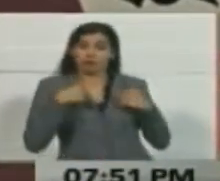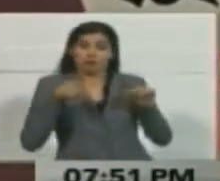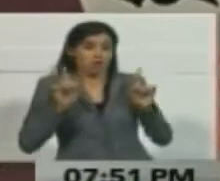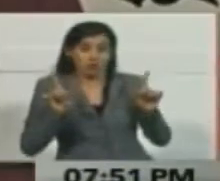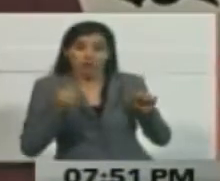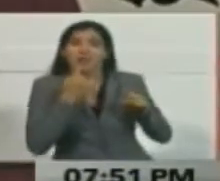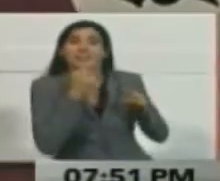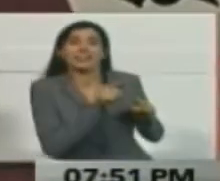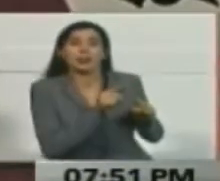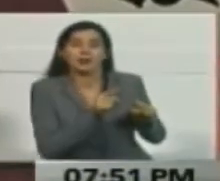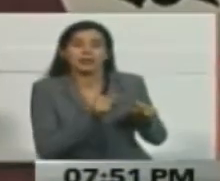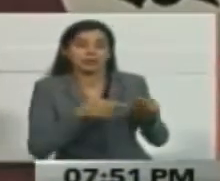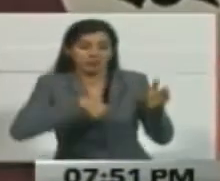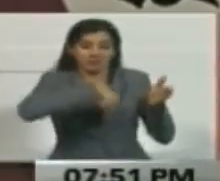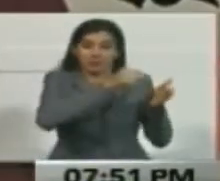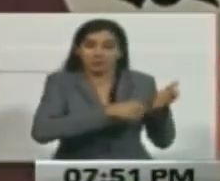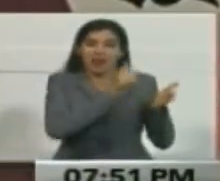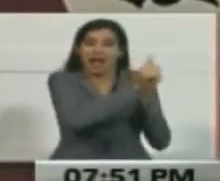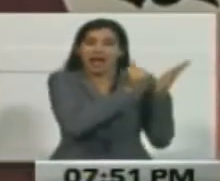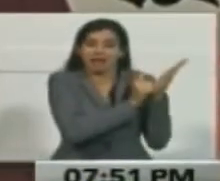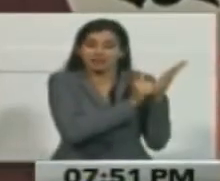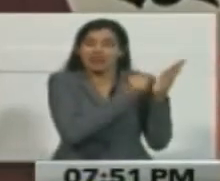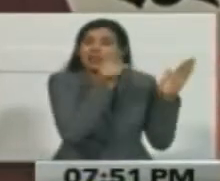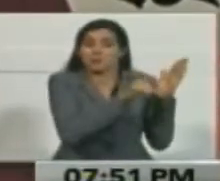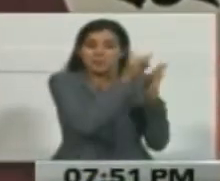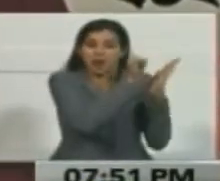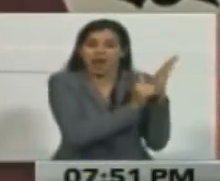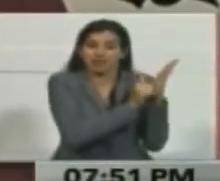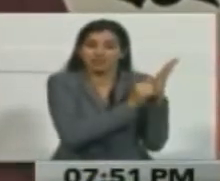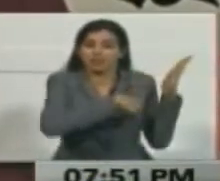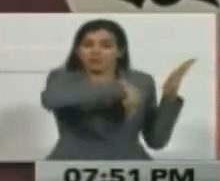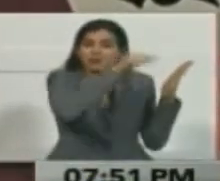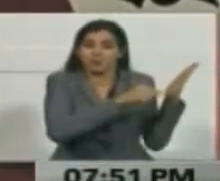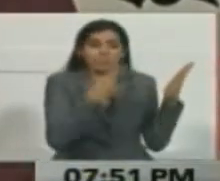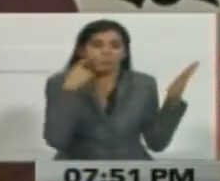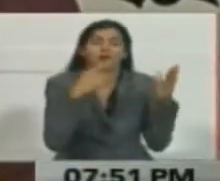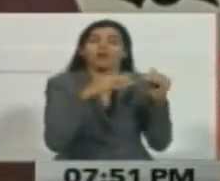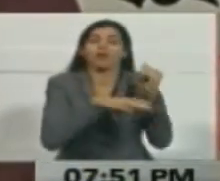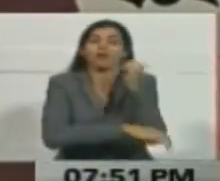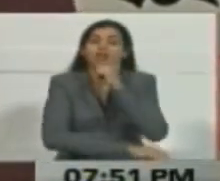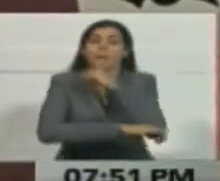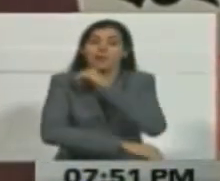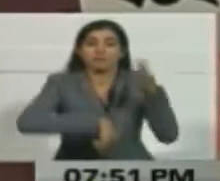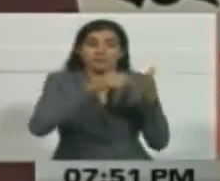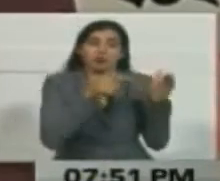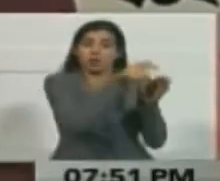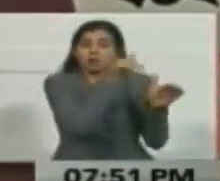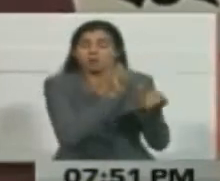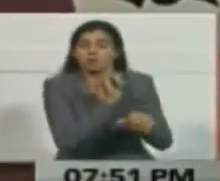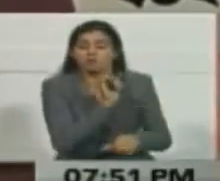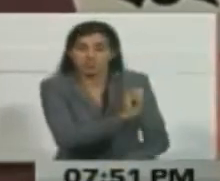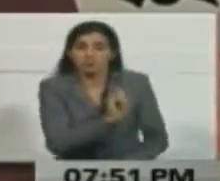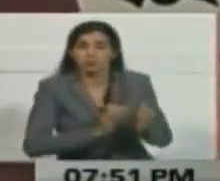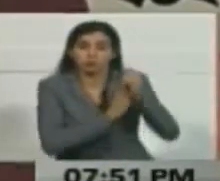chavistas los que firmamos el acta de función de la llamada MUD. Ha sido tal, es tal,